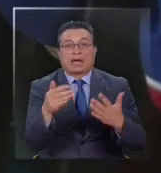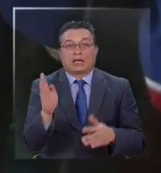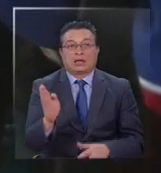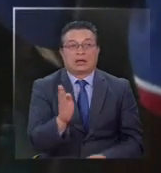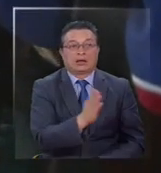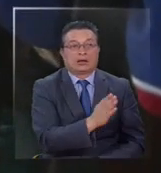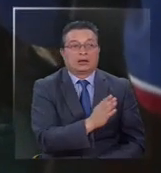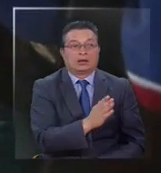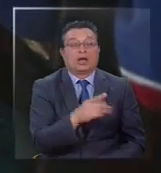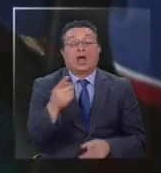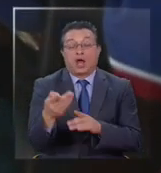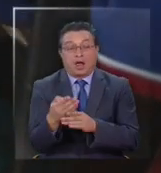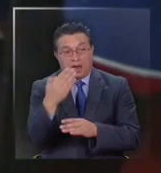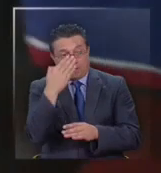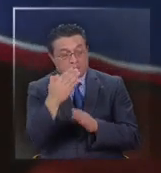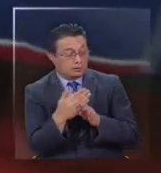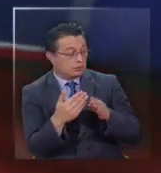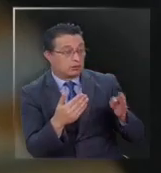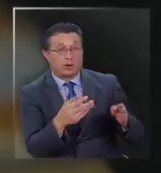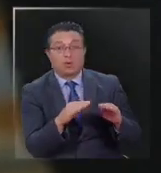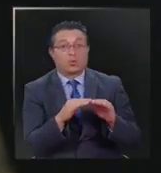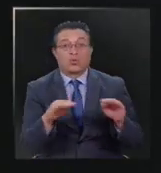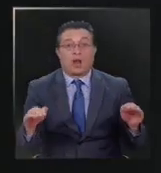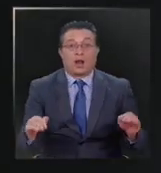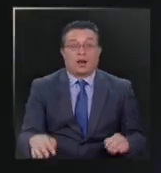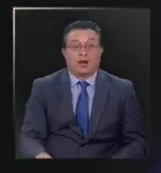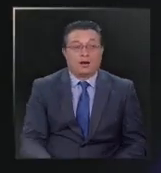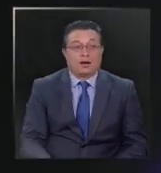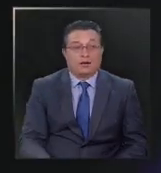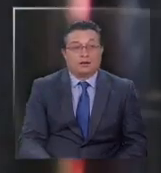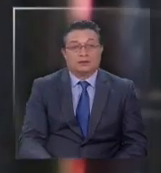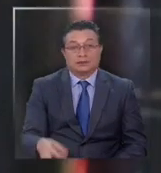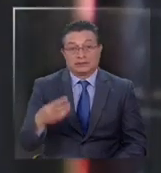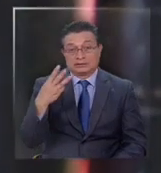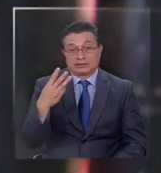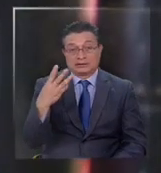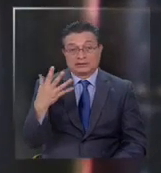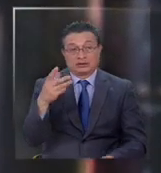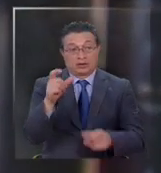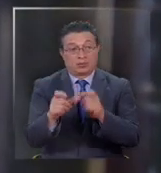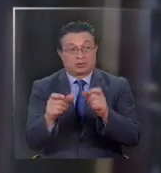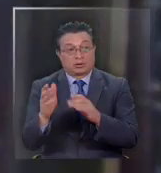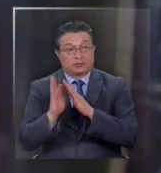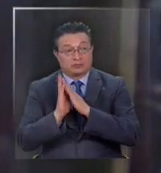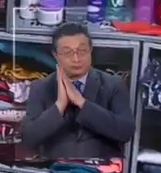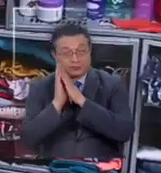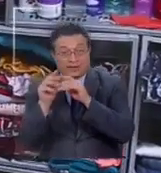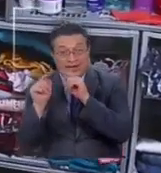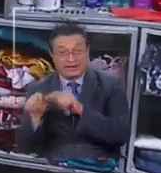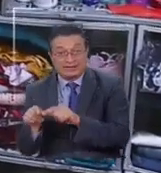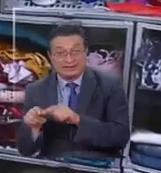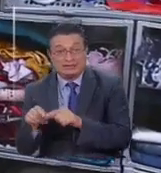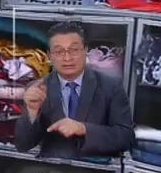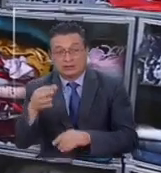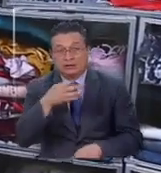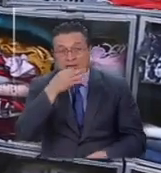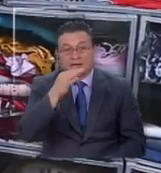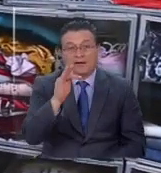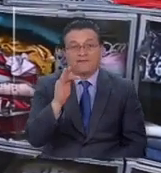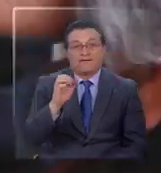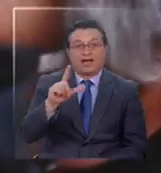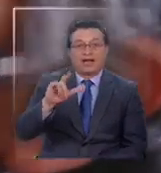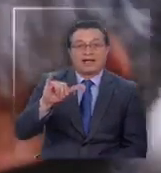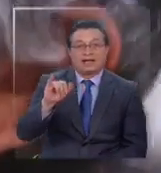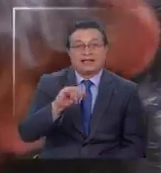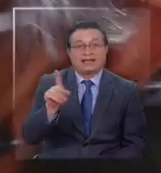camas. Al otro lado, lo mismo. Entre las 35 personas que duermen aquí, hablamos con Felisa.